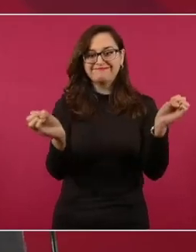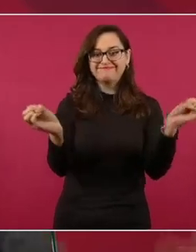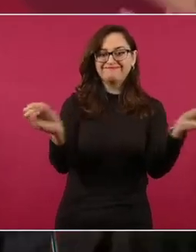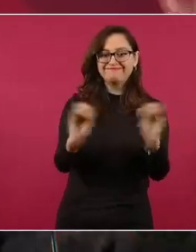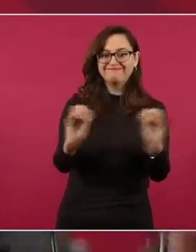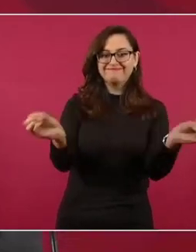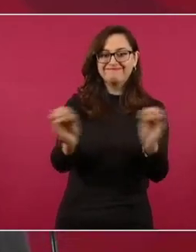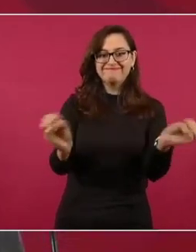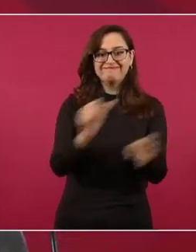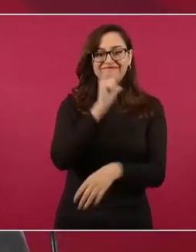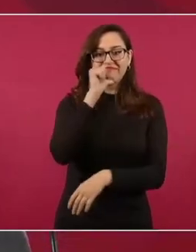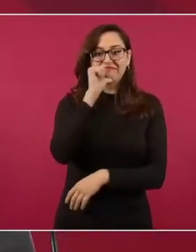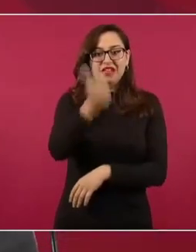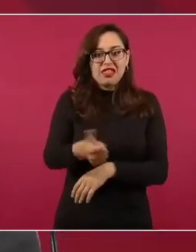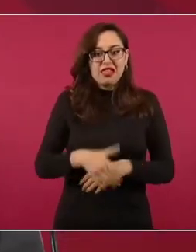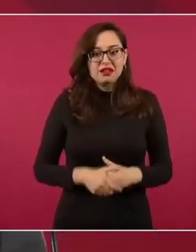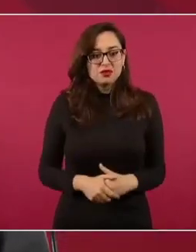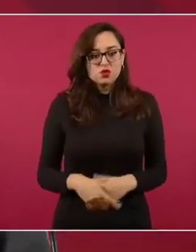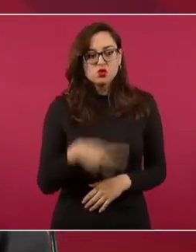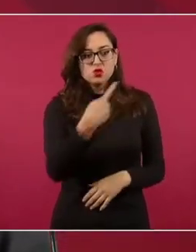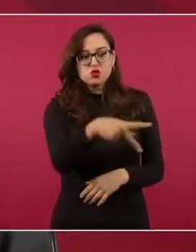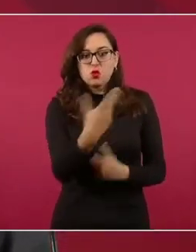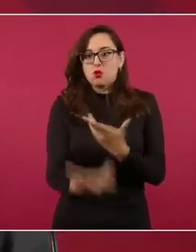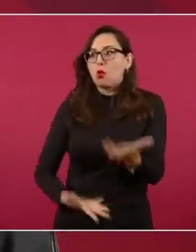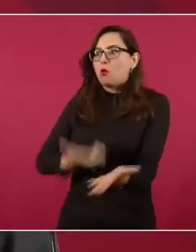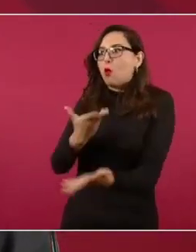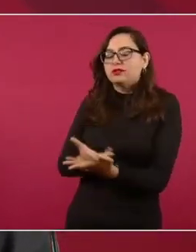O sea, no se conoce.